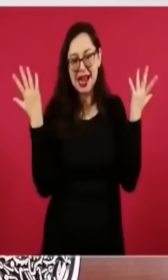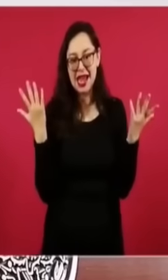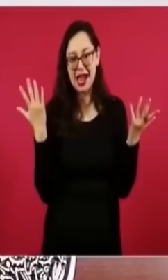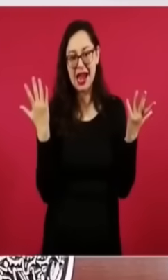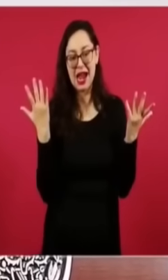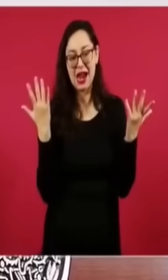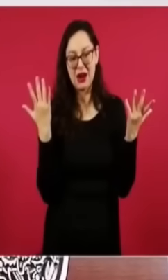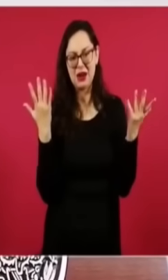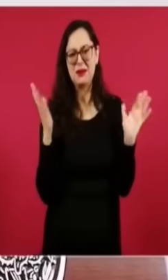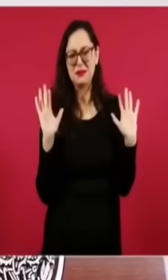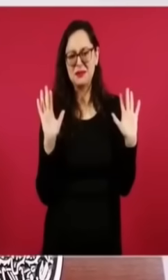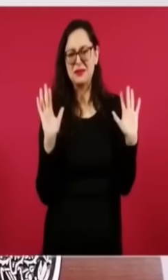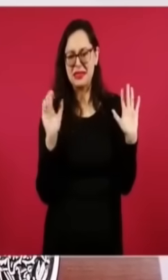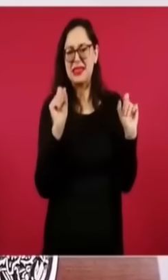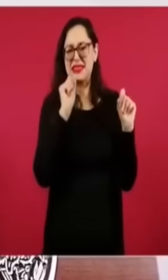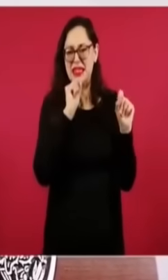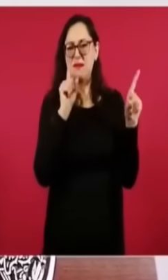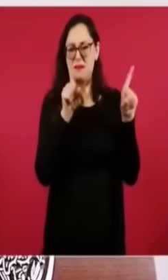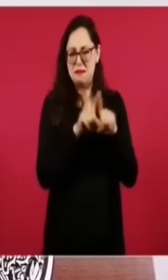de los despistados